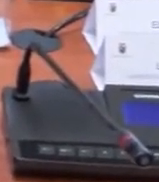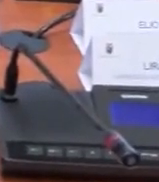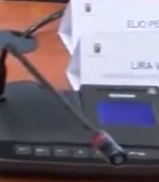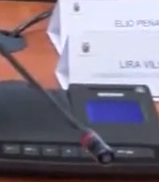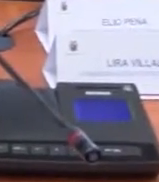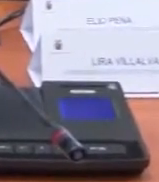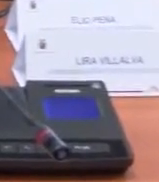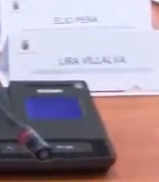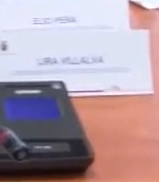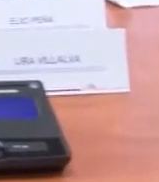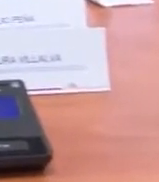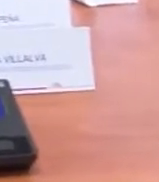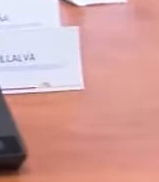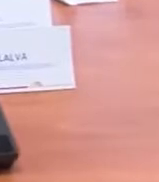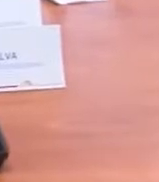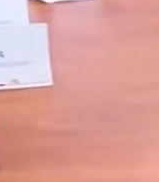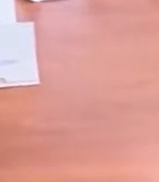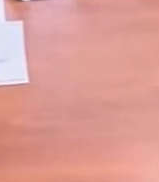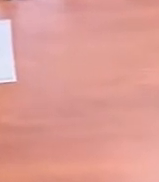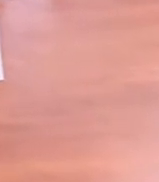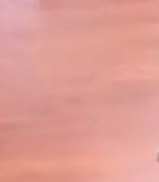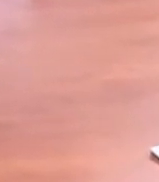Mariela Logroño, TVL Noticias.